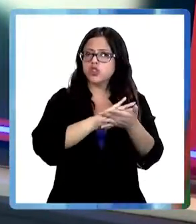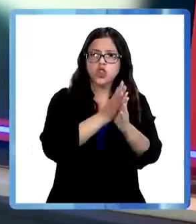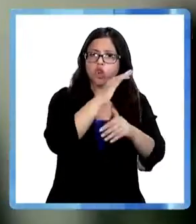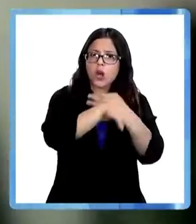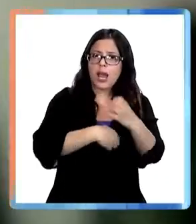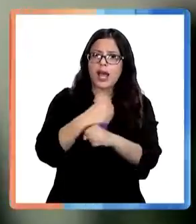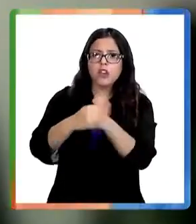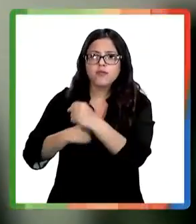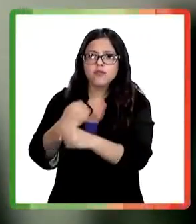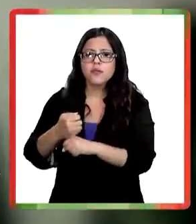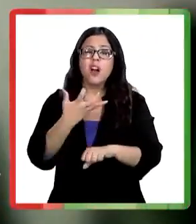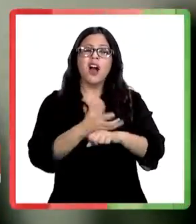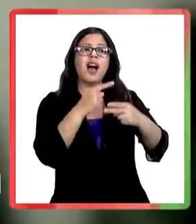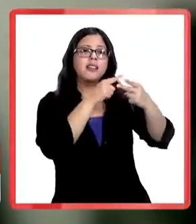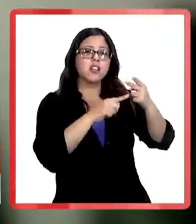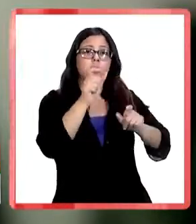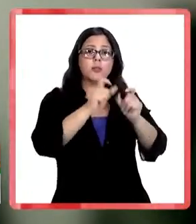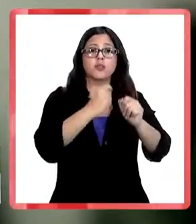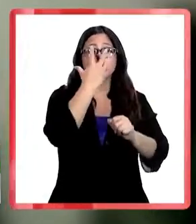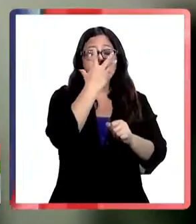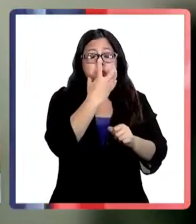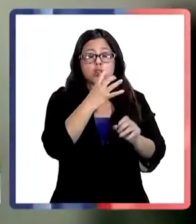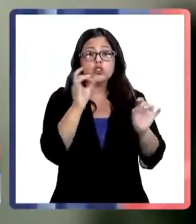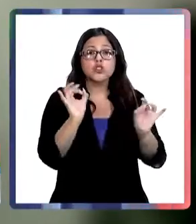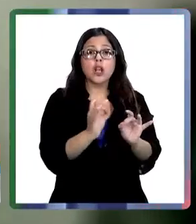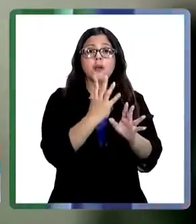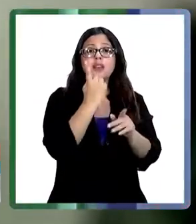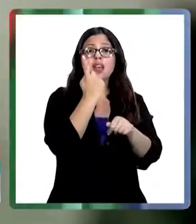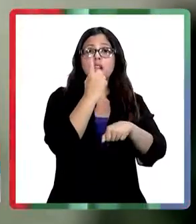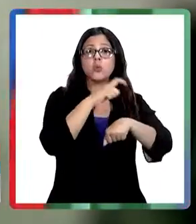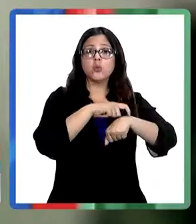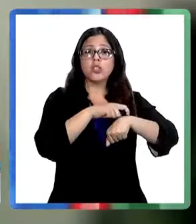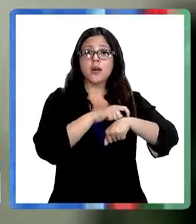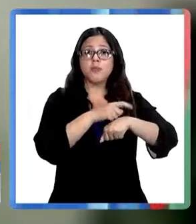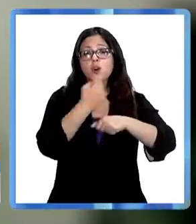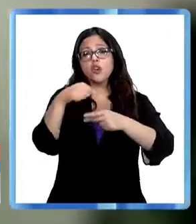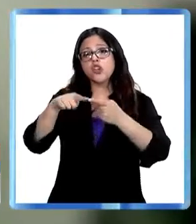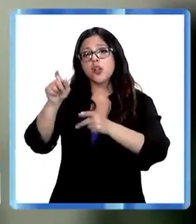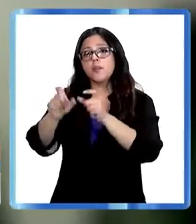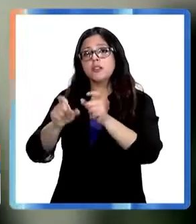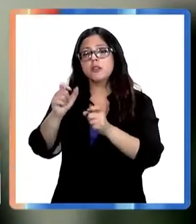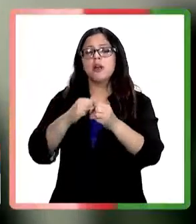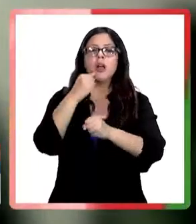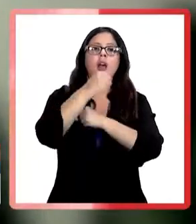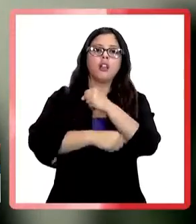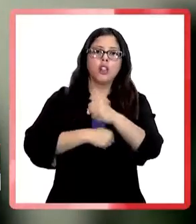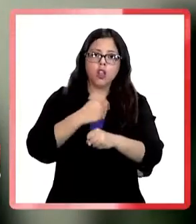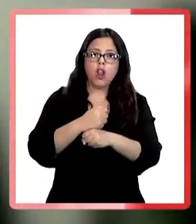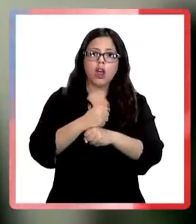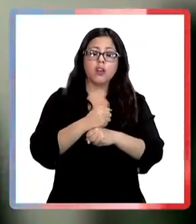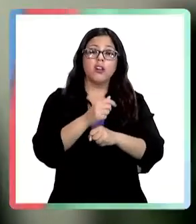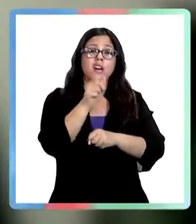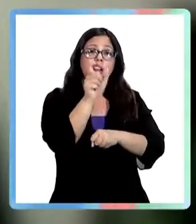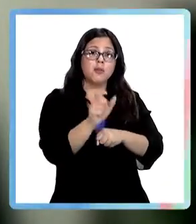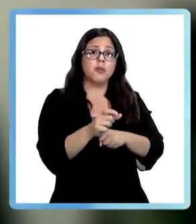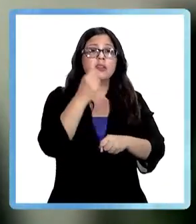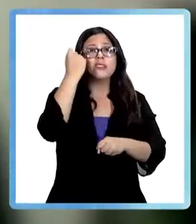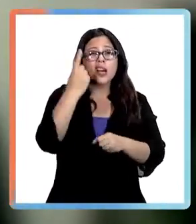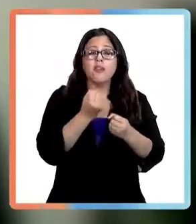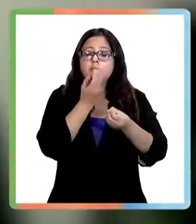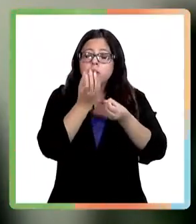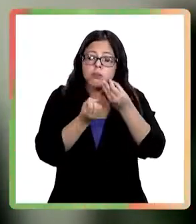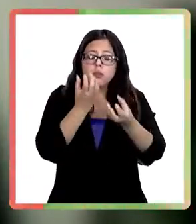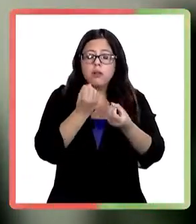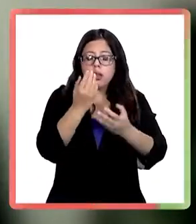el año? Hay de los dos. Hay alérgicos estacionales y alérgicos perennes, ¿ya? Entonces, el alérgico estacional, que sabe